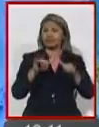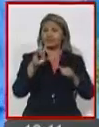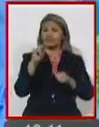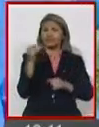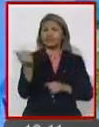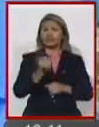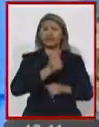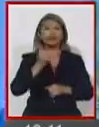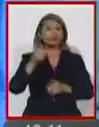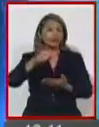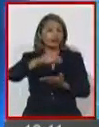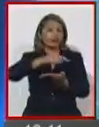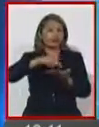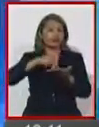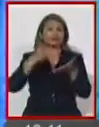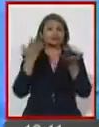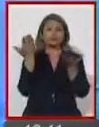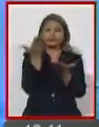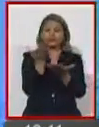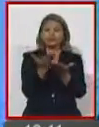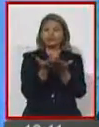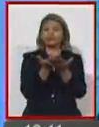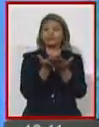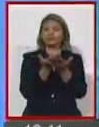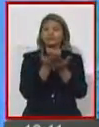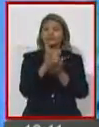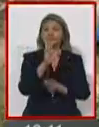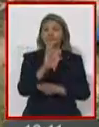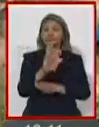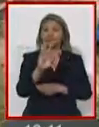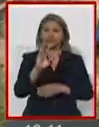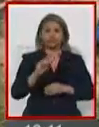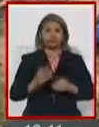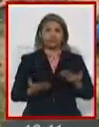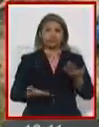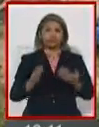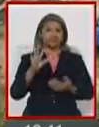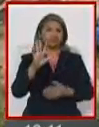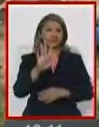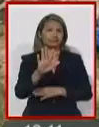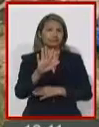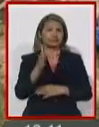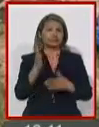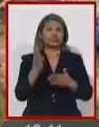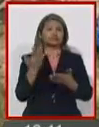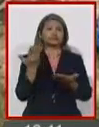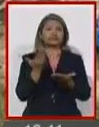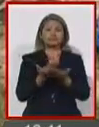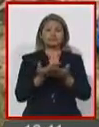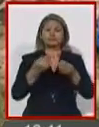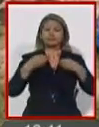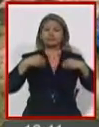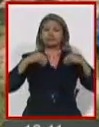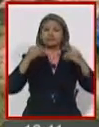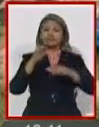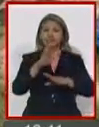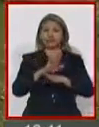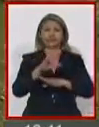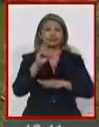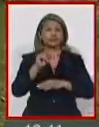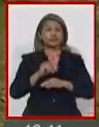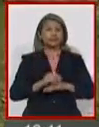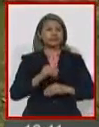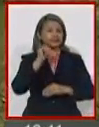somos ambulantes de la rotonda nos estamos viniendo a sentar en las tardes a partir de las 5. Siempre a esa hora salimos a vender en las tardes, pero